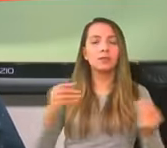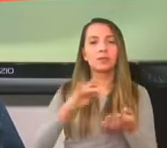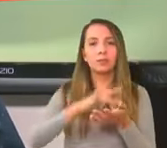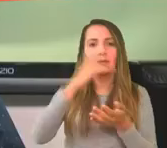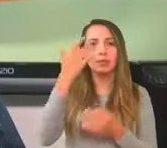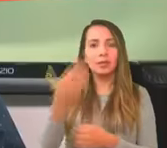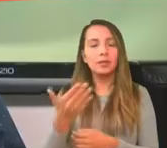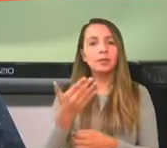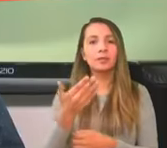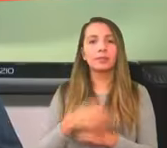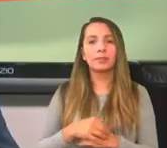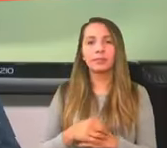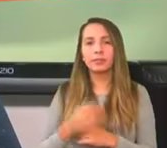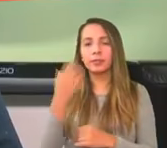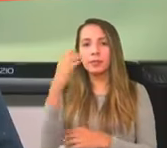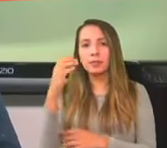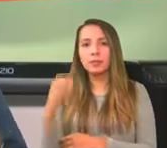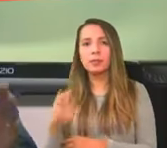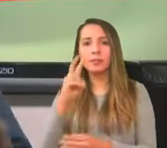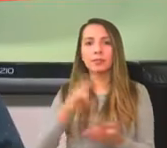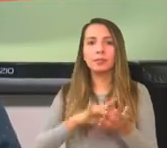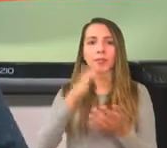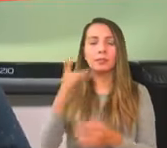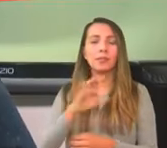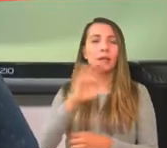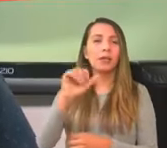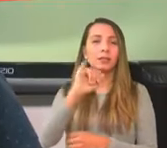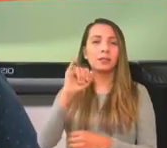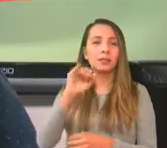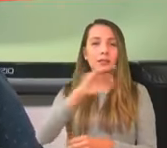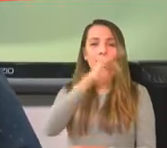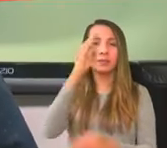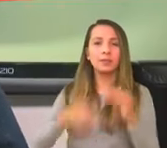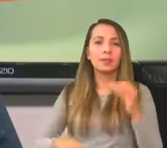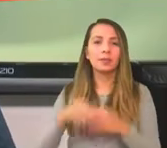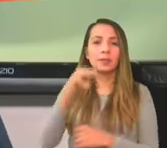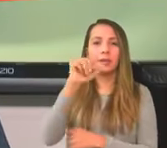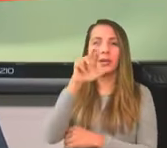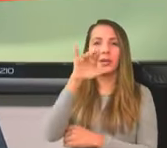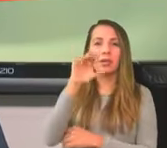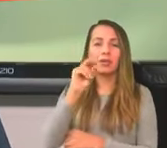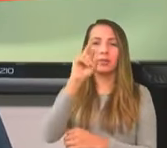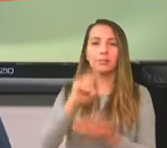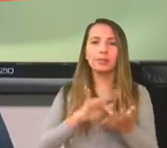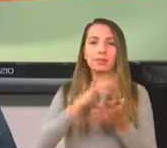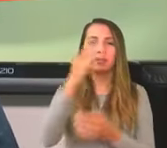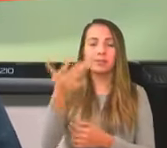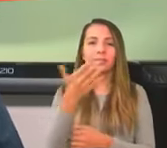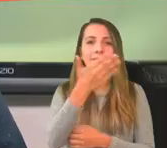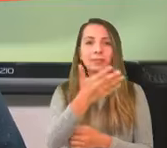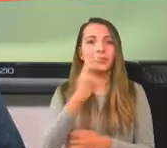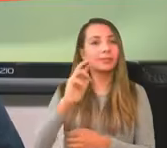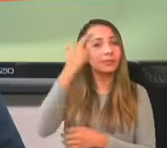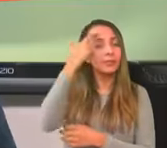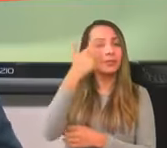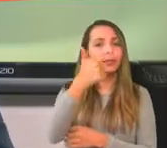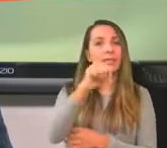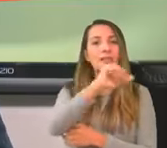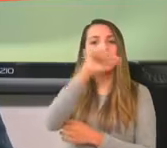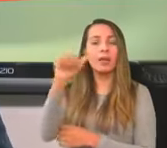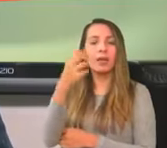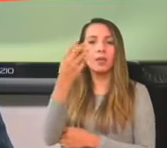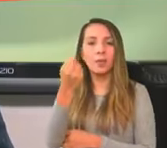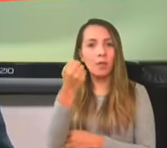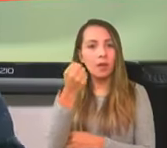Gracias en este comentario, les agradezco. Ya estamos llegando al final, gracias Mario. Mario, director general, recordarle que de 7 a 9